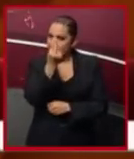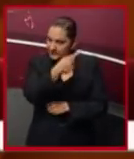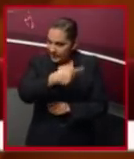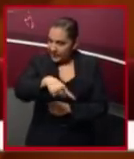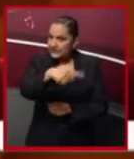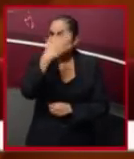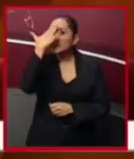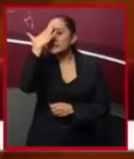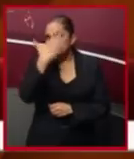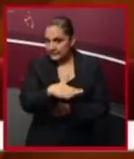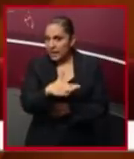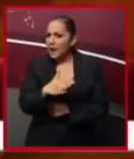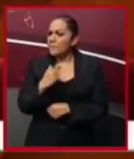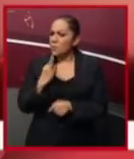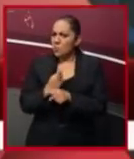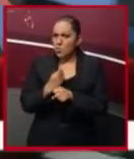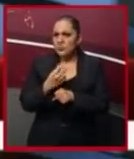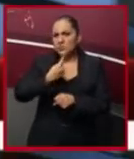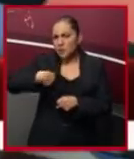están siendo vigilados.